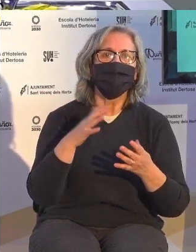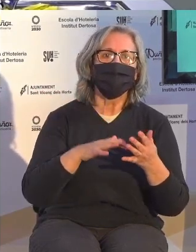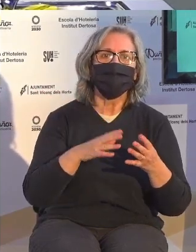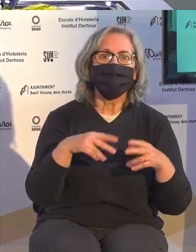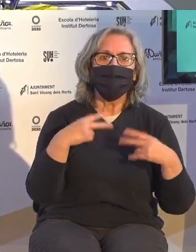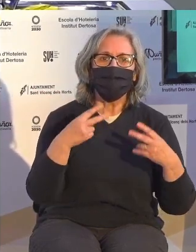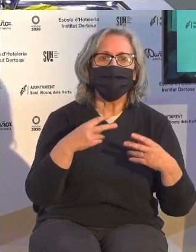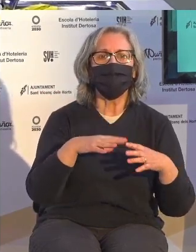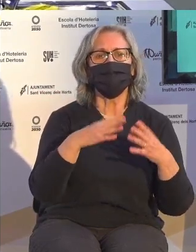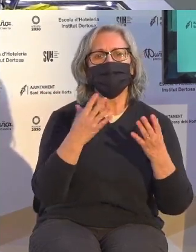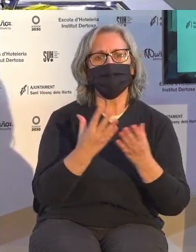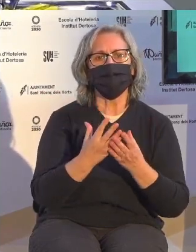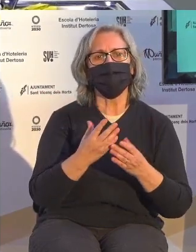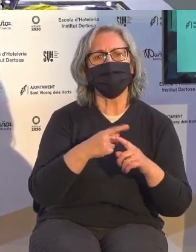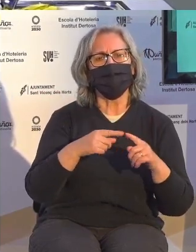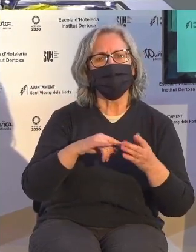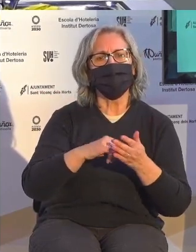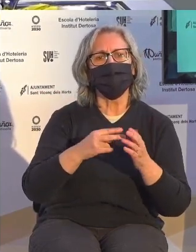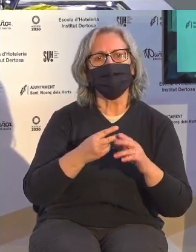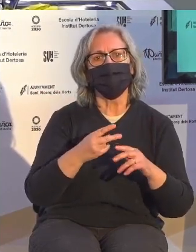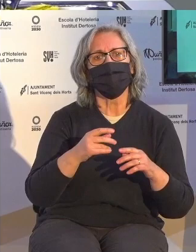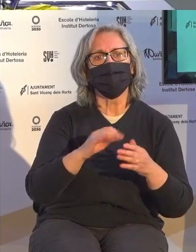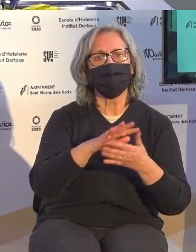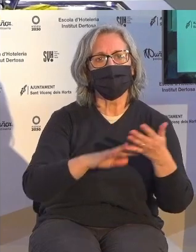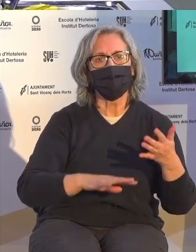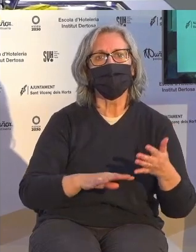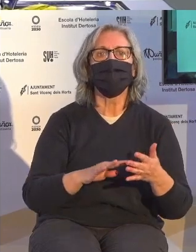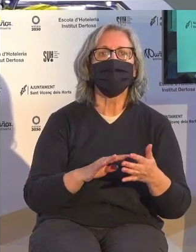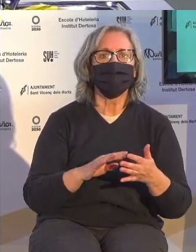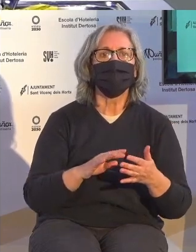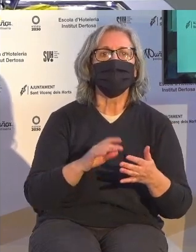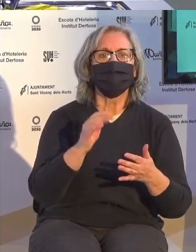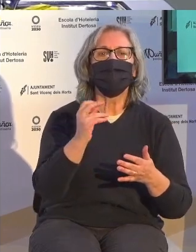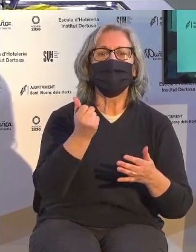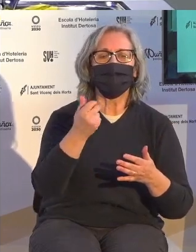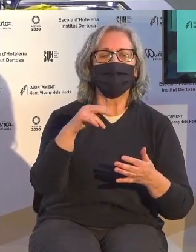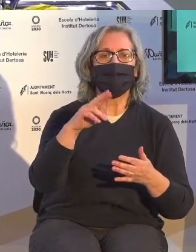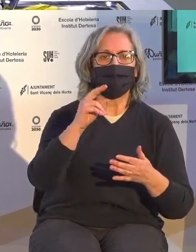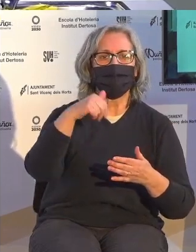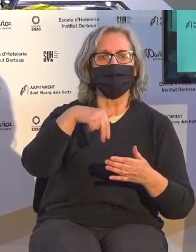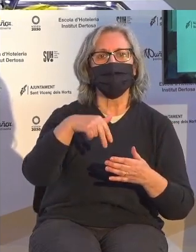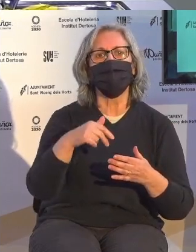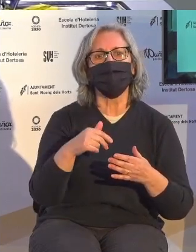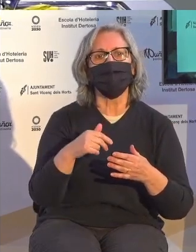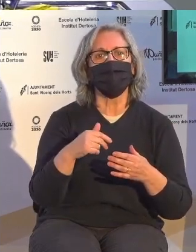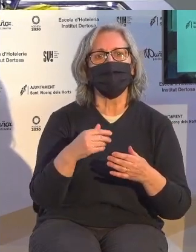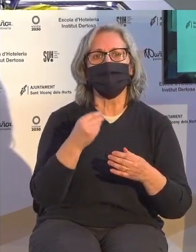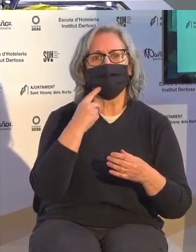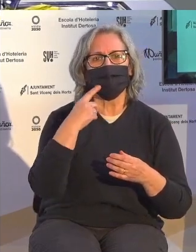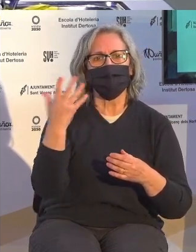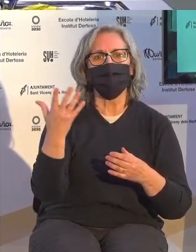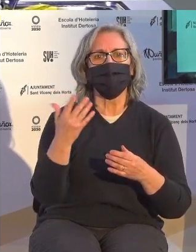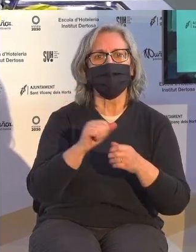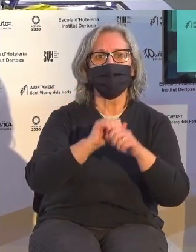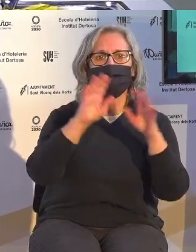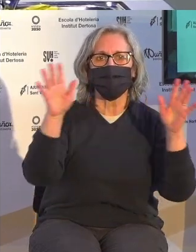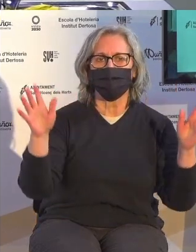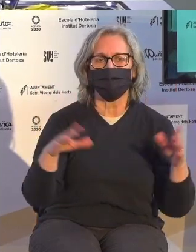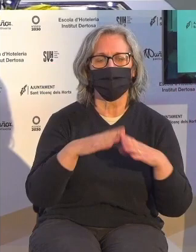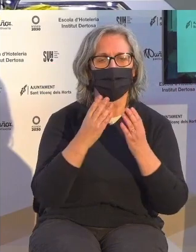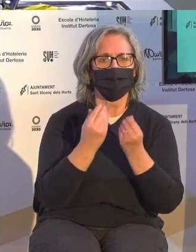hoy utiliza muchas técnicas aprendido por él es un marco histórico en la cocina y me gusta mucho siempre venir a